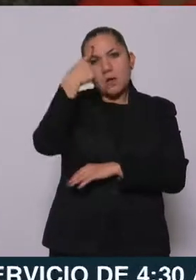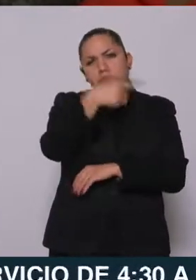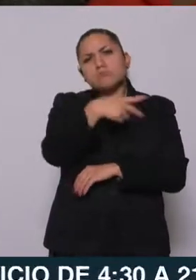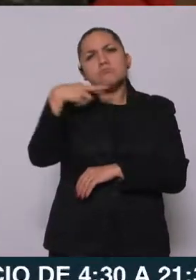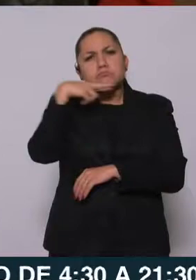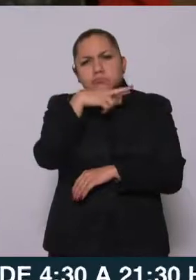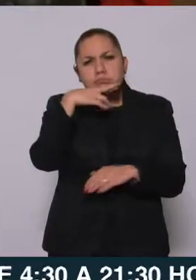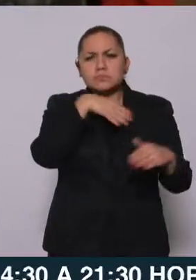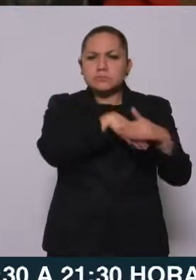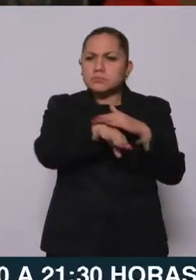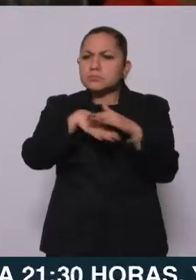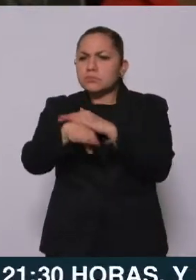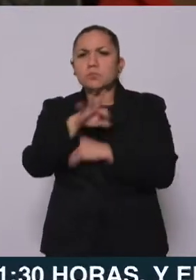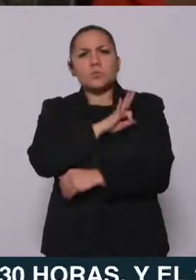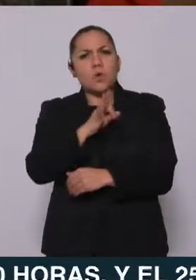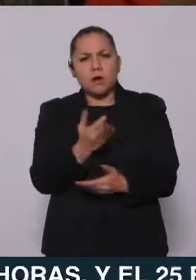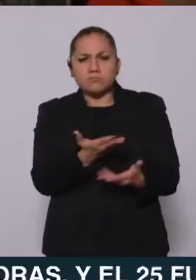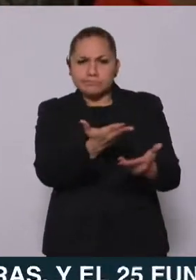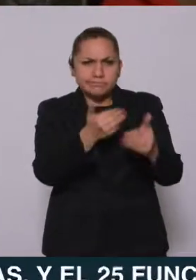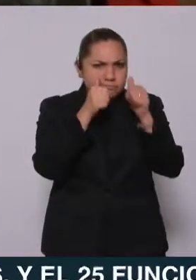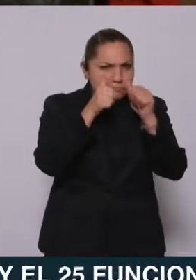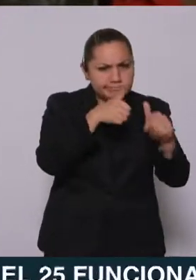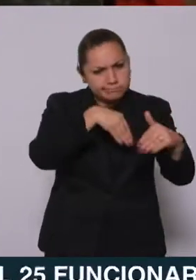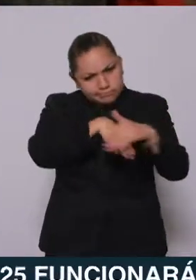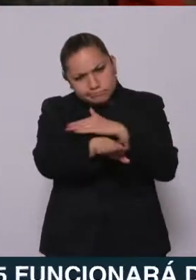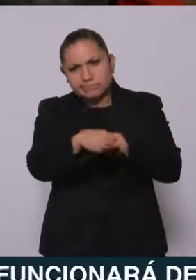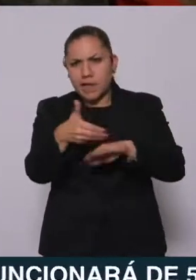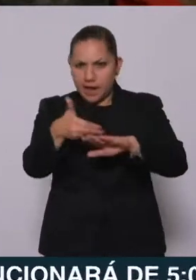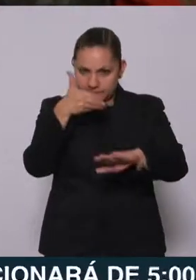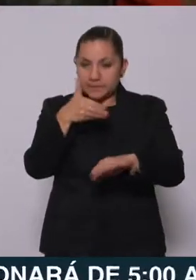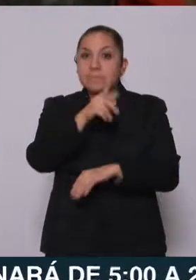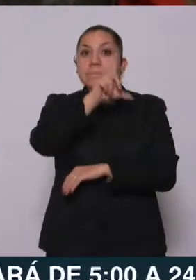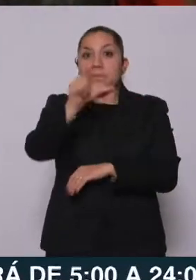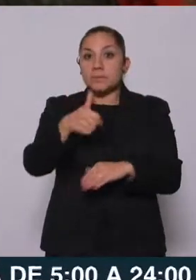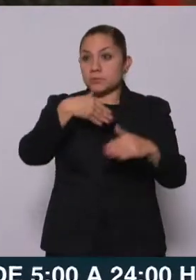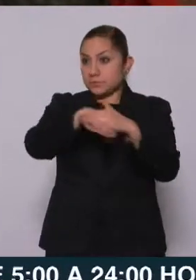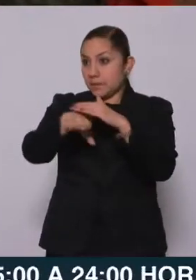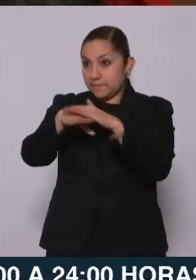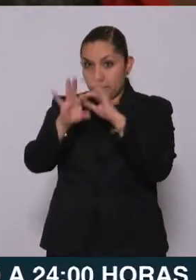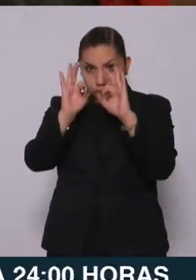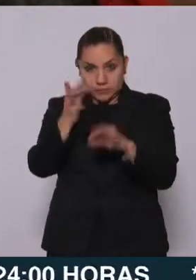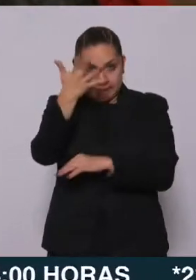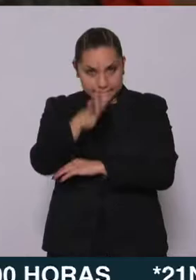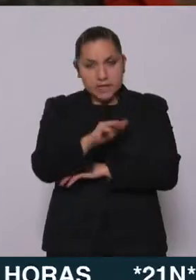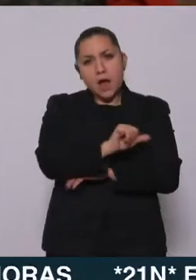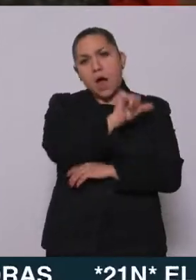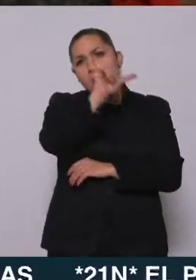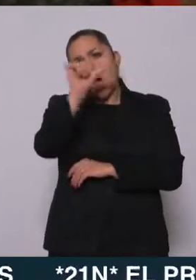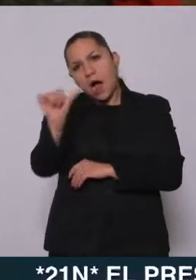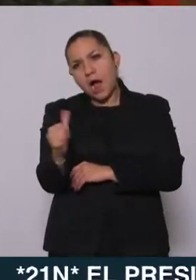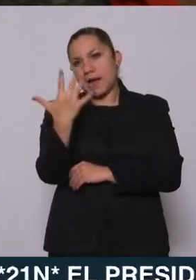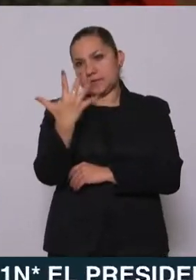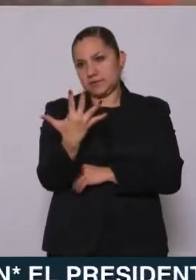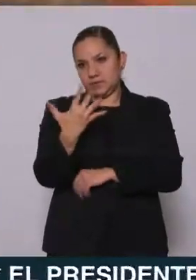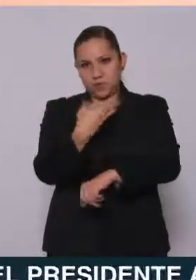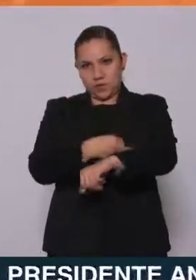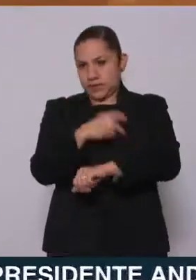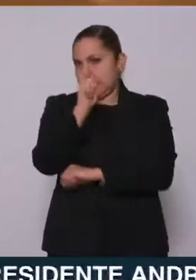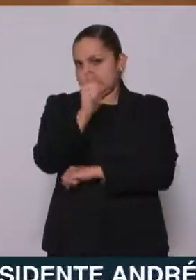el resto de la visita empieza a ingresar a partir de las 10 de la mañana y el horario es hasta las 5 de la tarde, es decir, se mantiene un horario